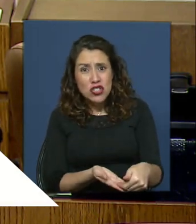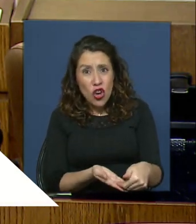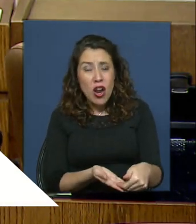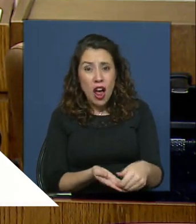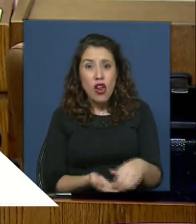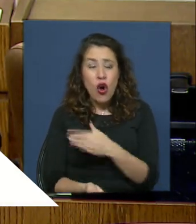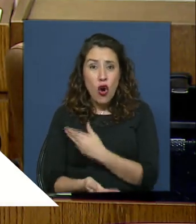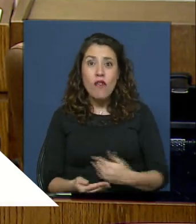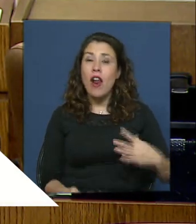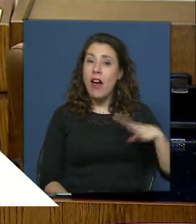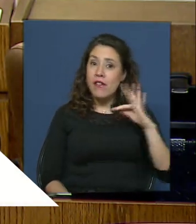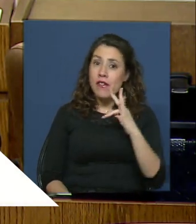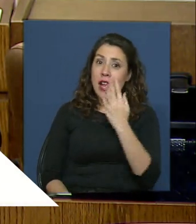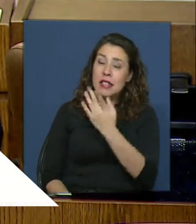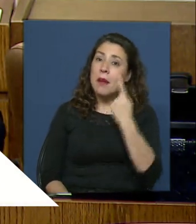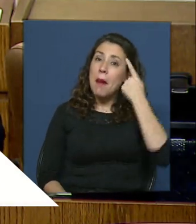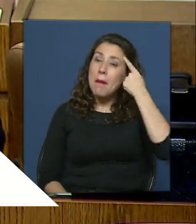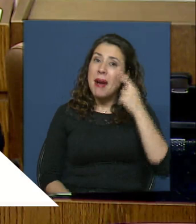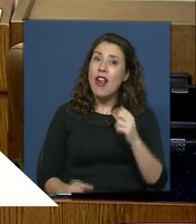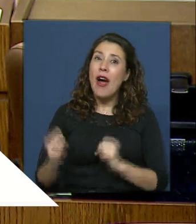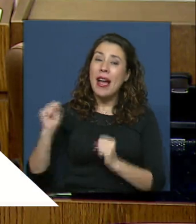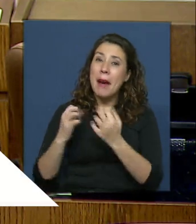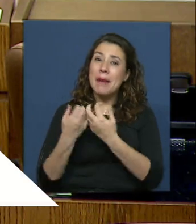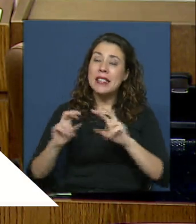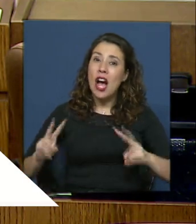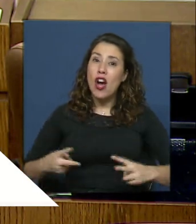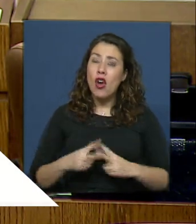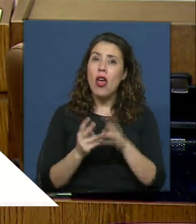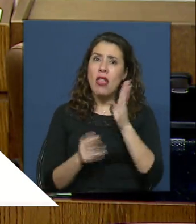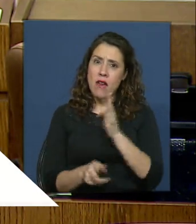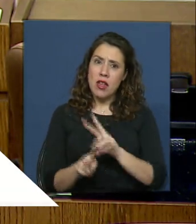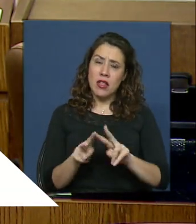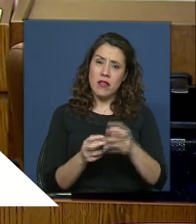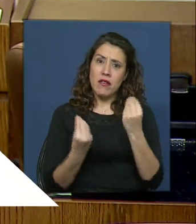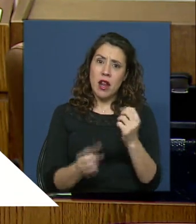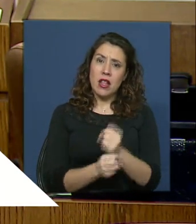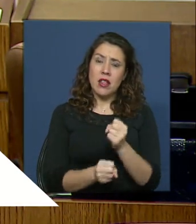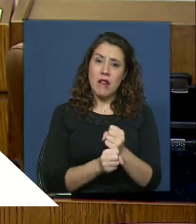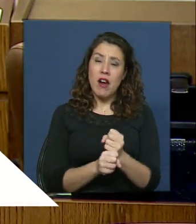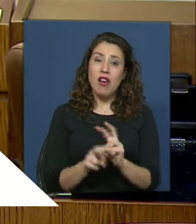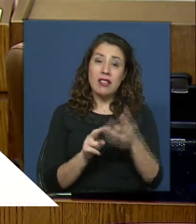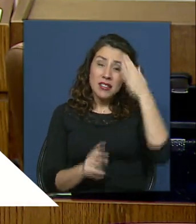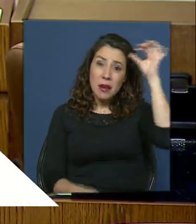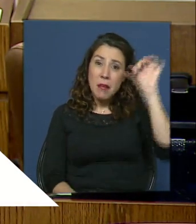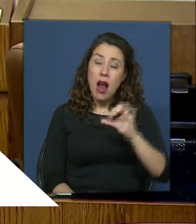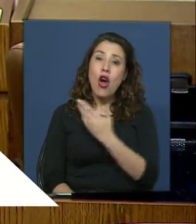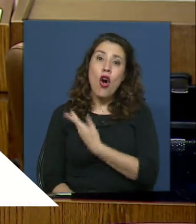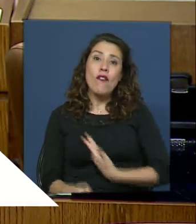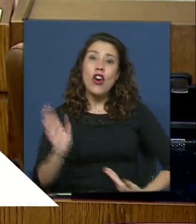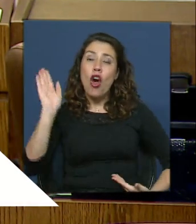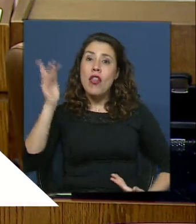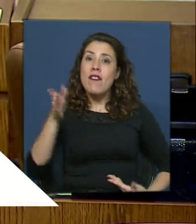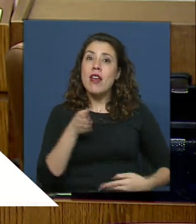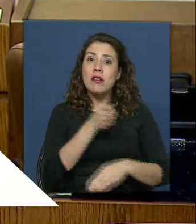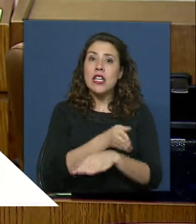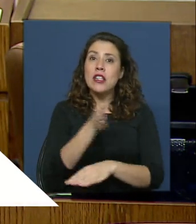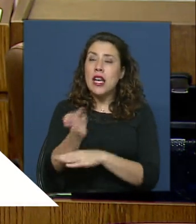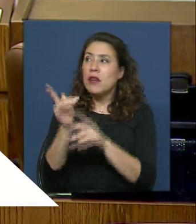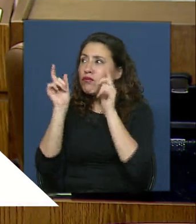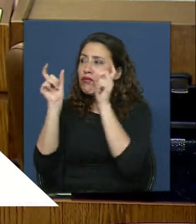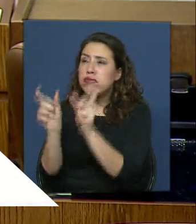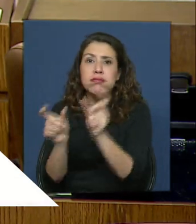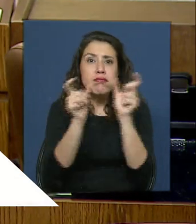celebramos, pero que las constructoras tienen que hacer bien su pega. Y si es que no lo hacen bien, entonces el gobierno tiene que fiscalizar